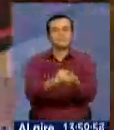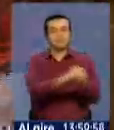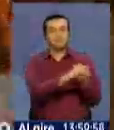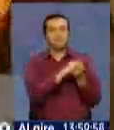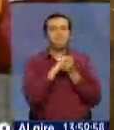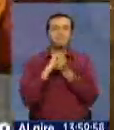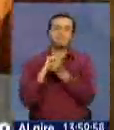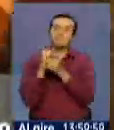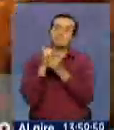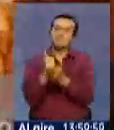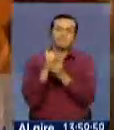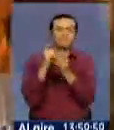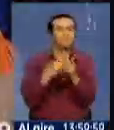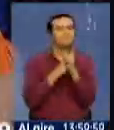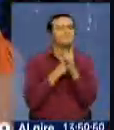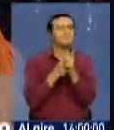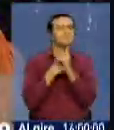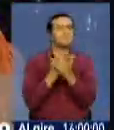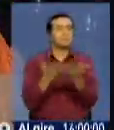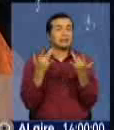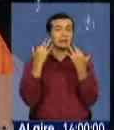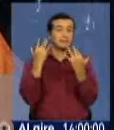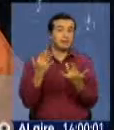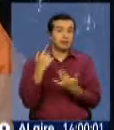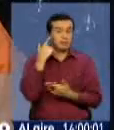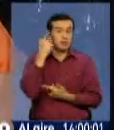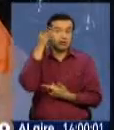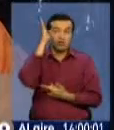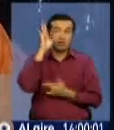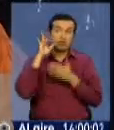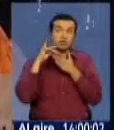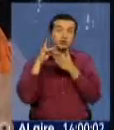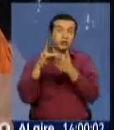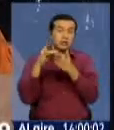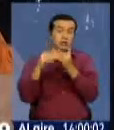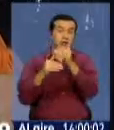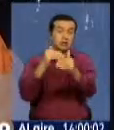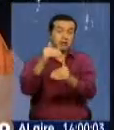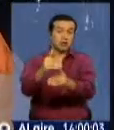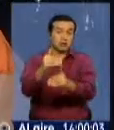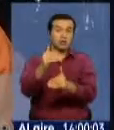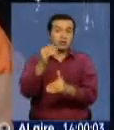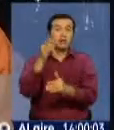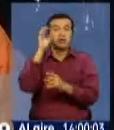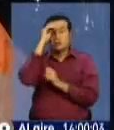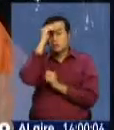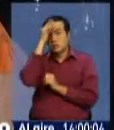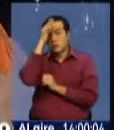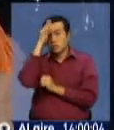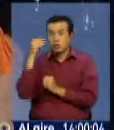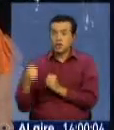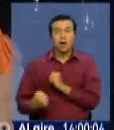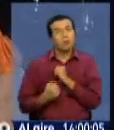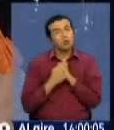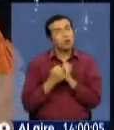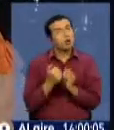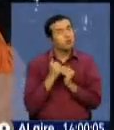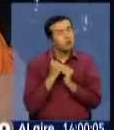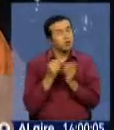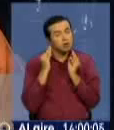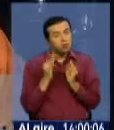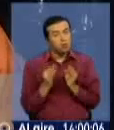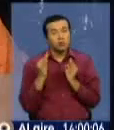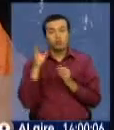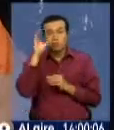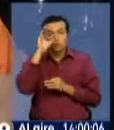con la ayuda urgente. Esperamos que Dios guíe nuestros pasos, nos dé la sabiduría y la fortaleza para poder